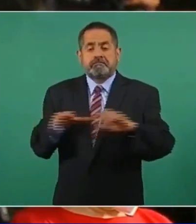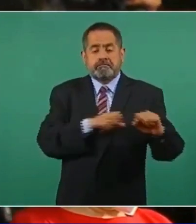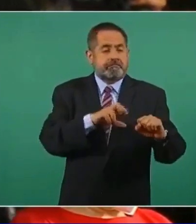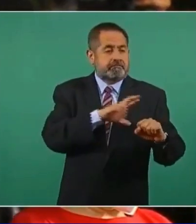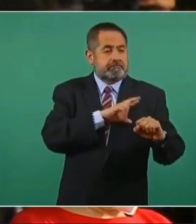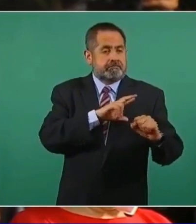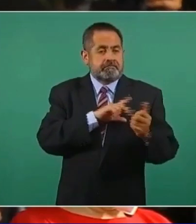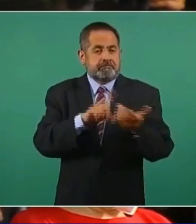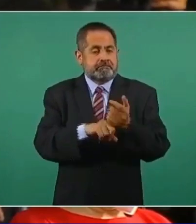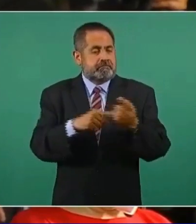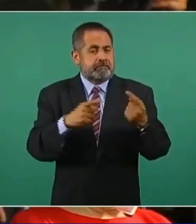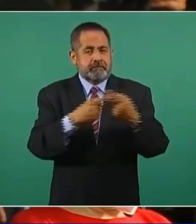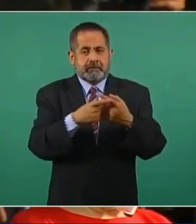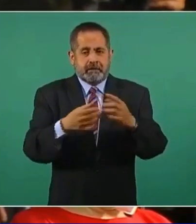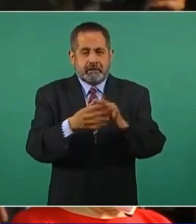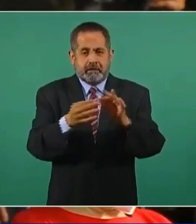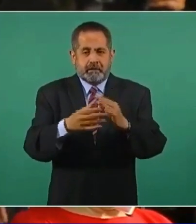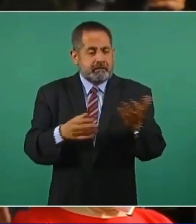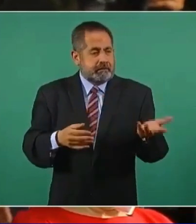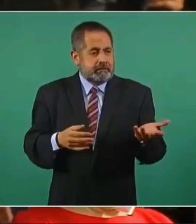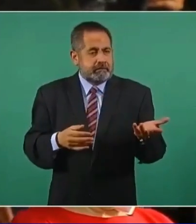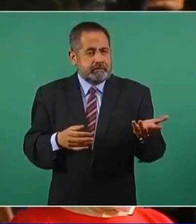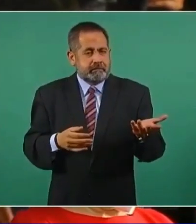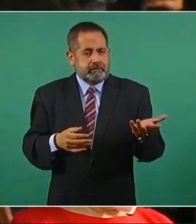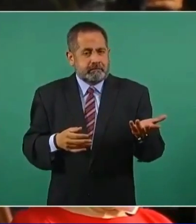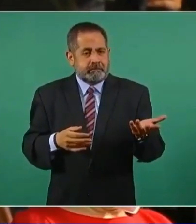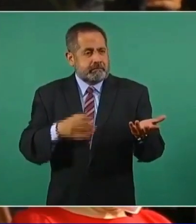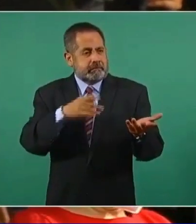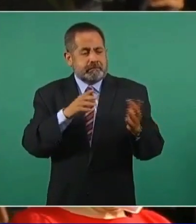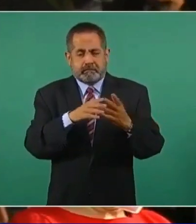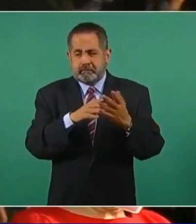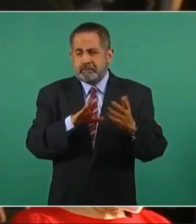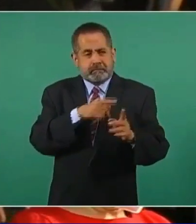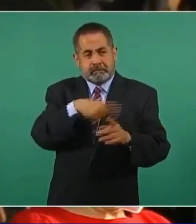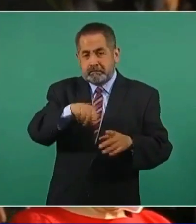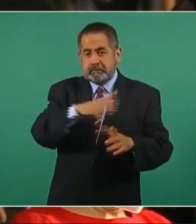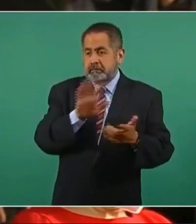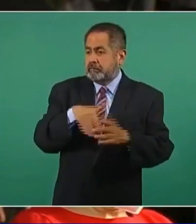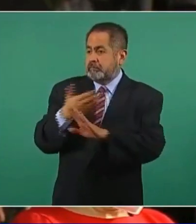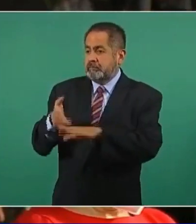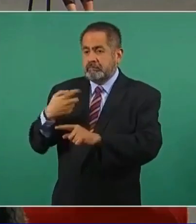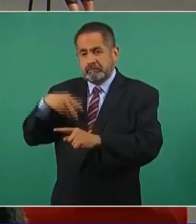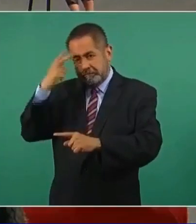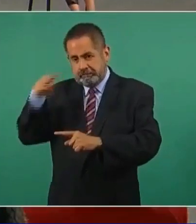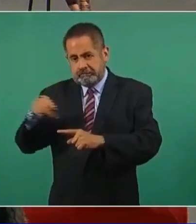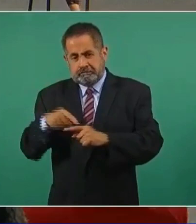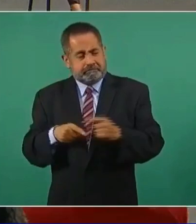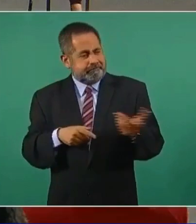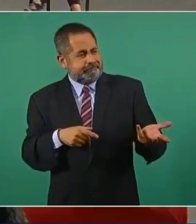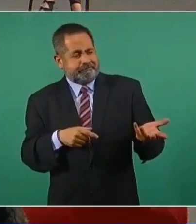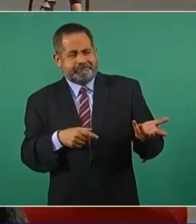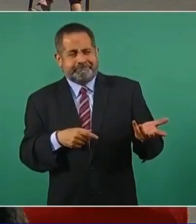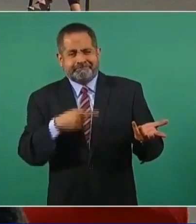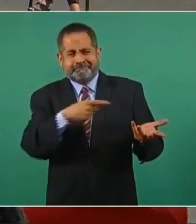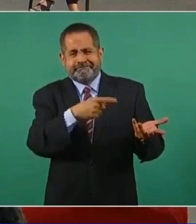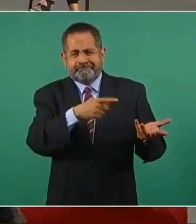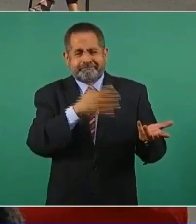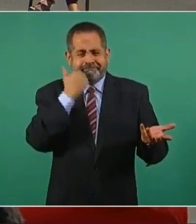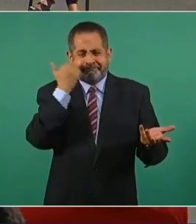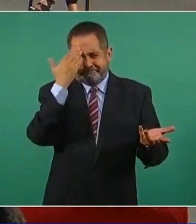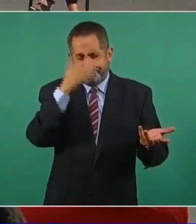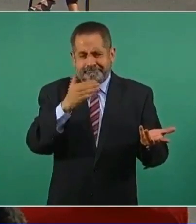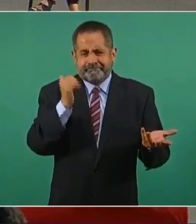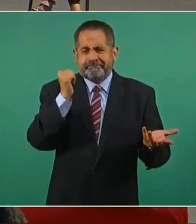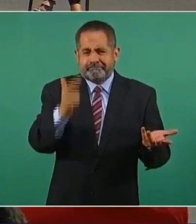conflicto de intereses, un actuar contra México, y pues eso quisiera saber